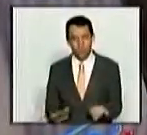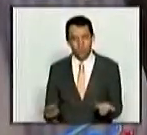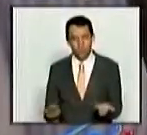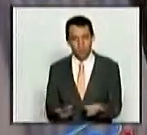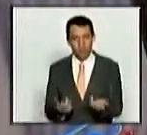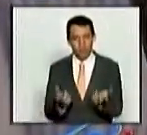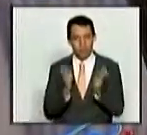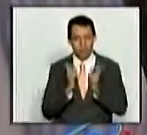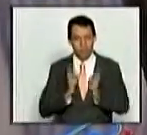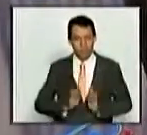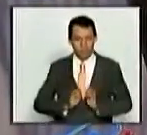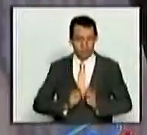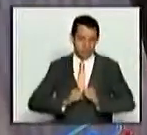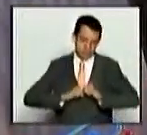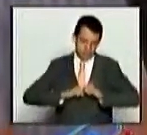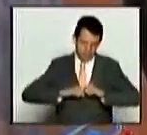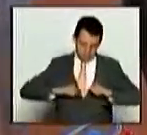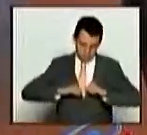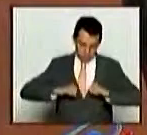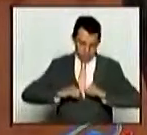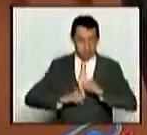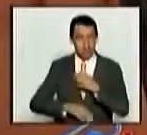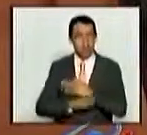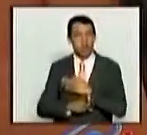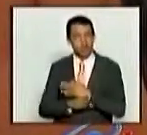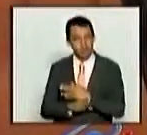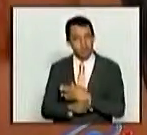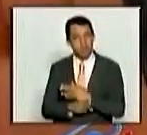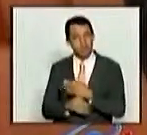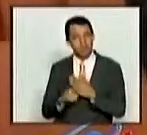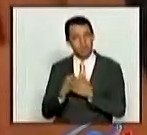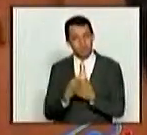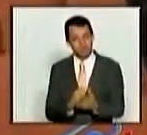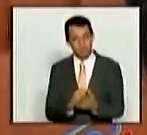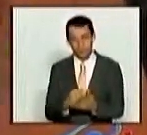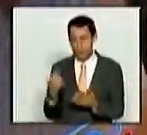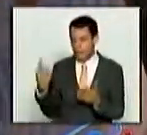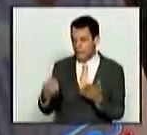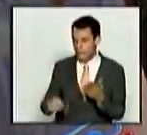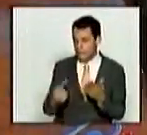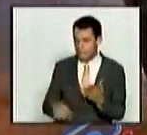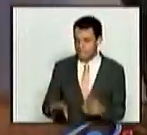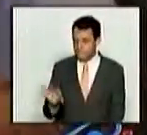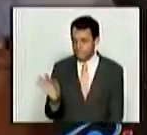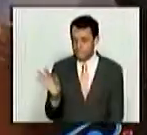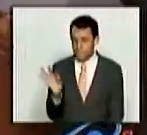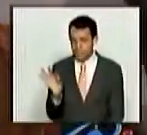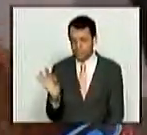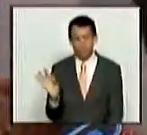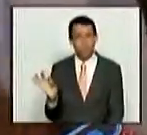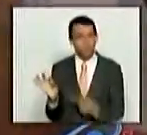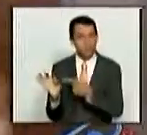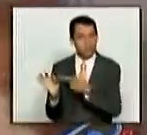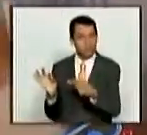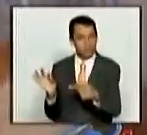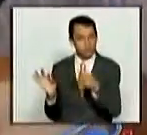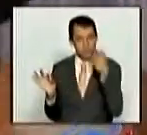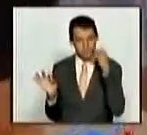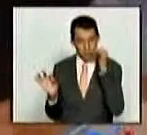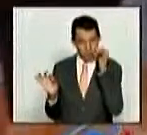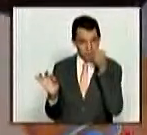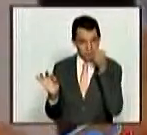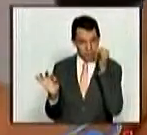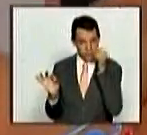lumbar. ¿Para qué? Para que esa energía... Mostremos qué es la aguja. Pero déjeme la cámara cerquita, perdóname, para